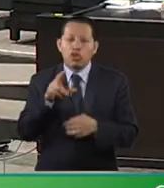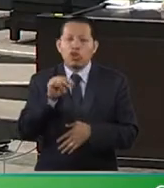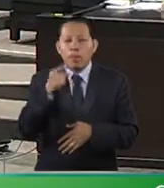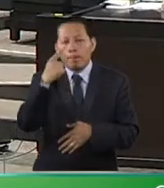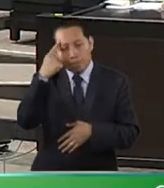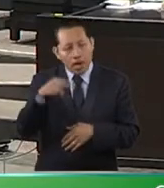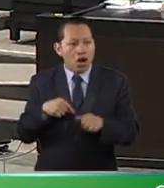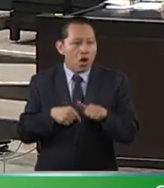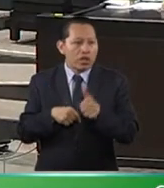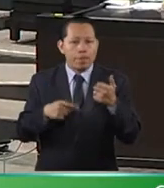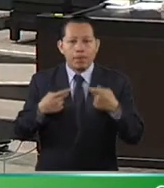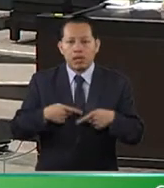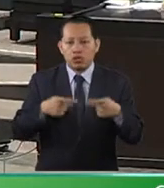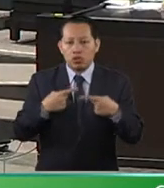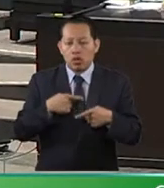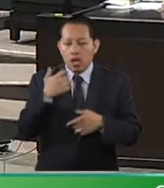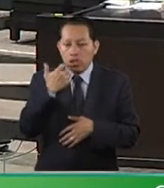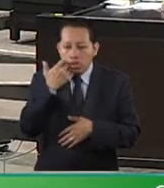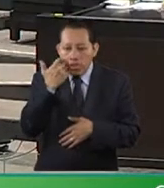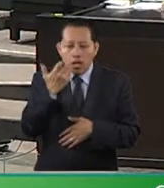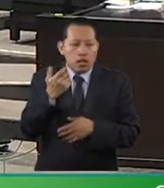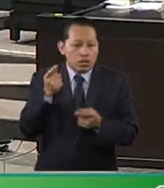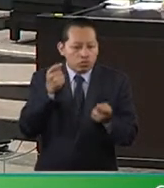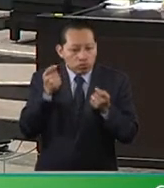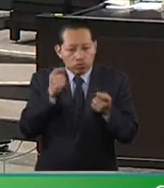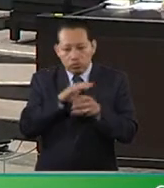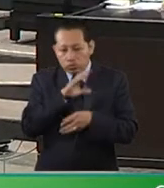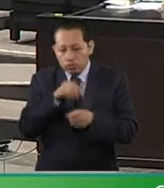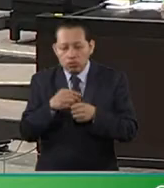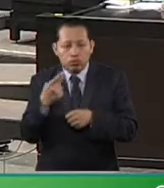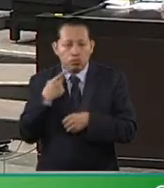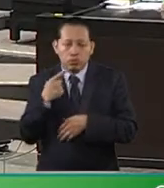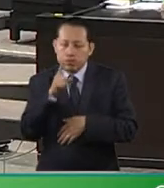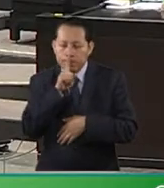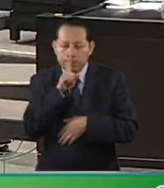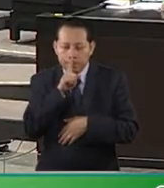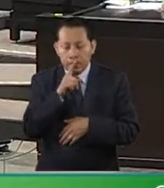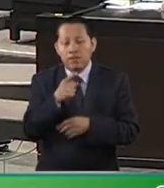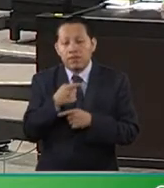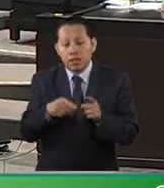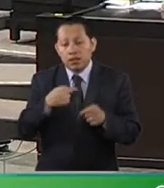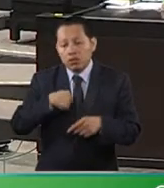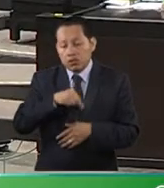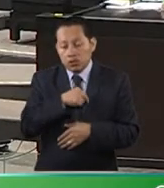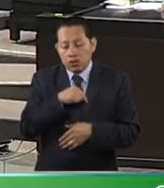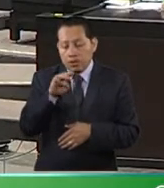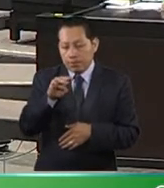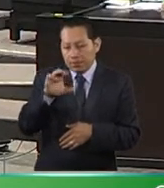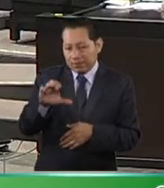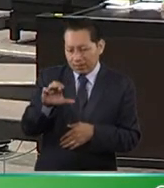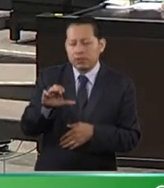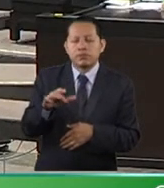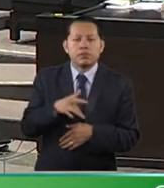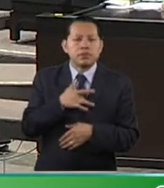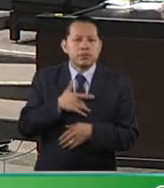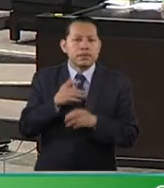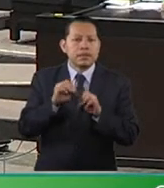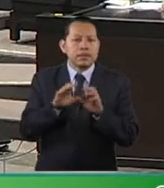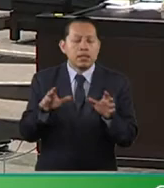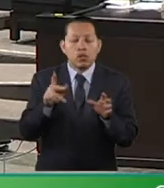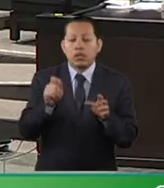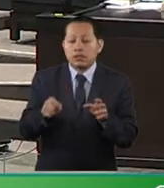quienes pretenden concretar el poder político. Para Movimiento Ciudadano está claro que la elección de